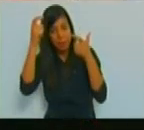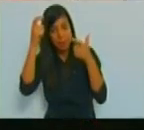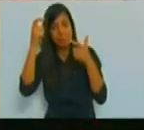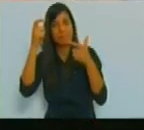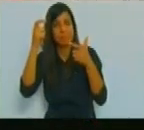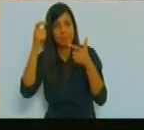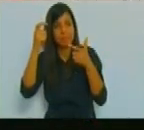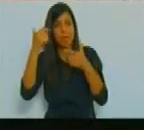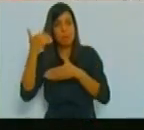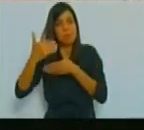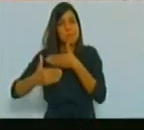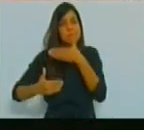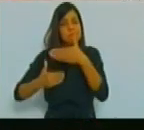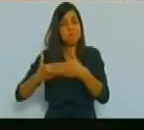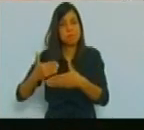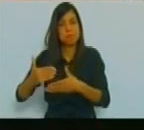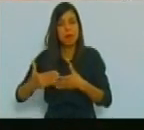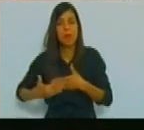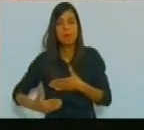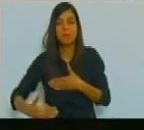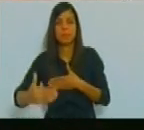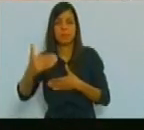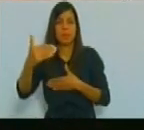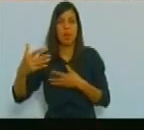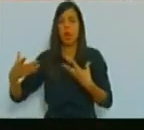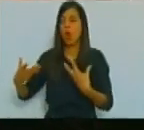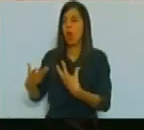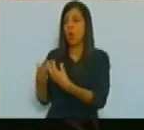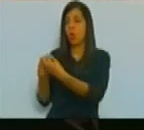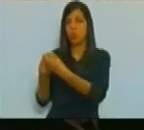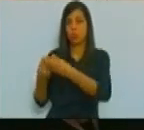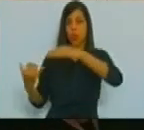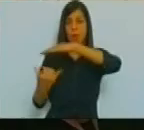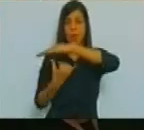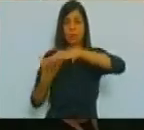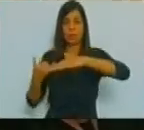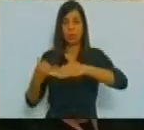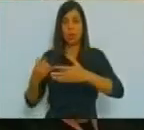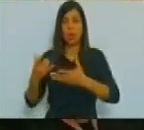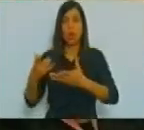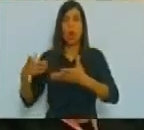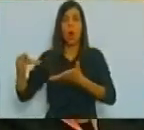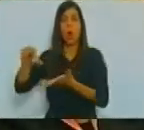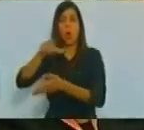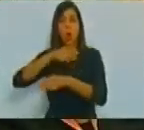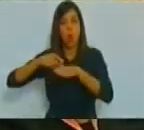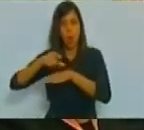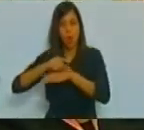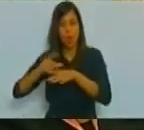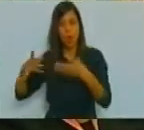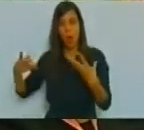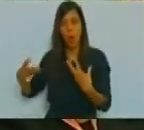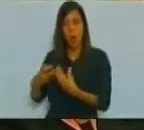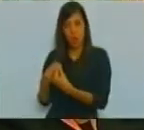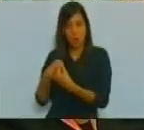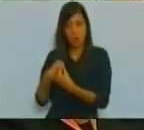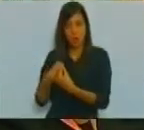de la mano con las instituciones del estado podemos observar